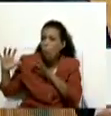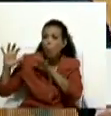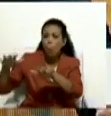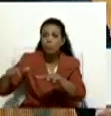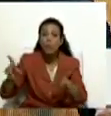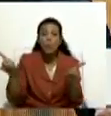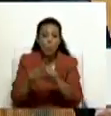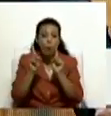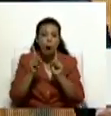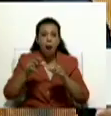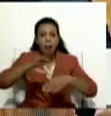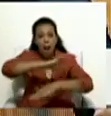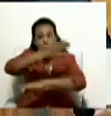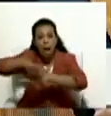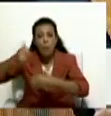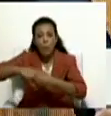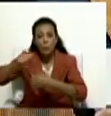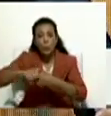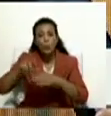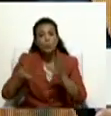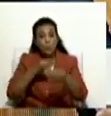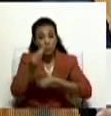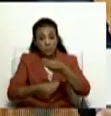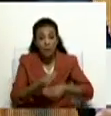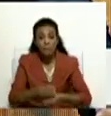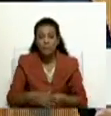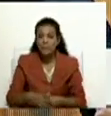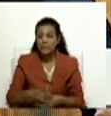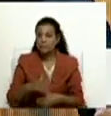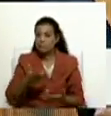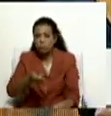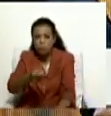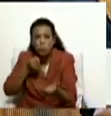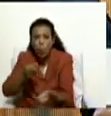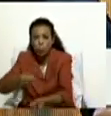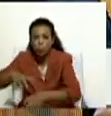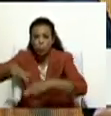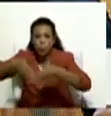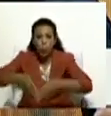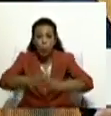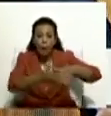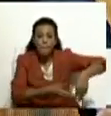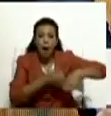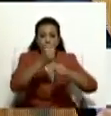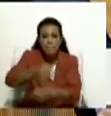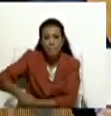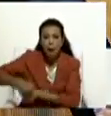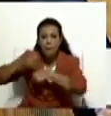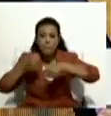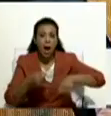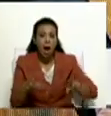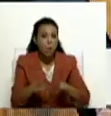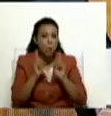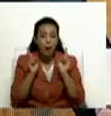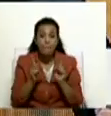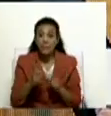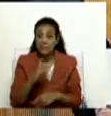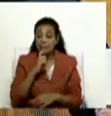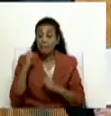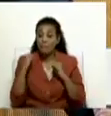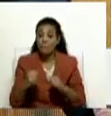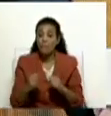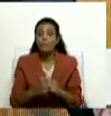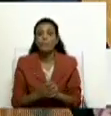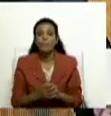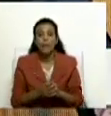Lago y estaban este armadas hasta los dientes con esas carron hadas que eran pequeñas piezas de artillería las fuerzas